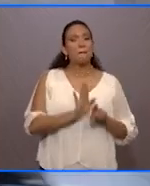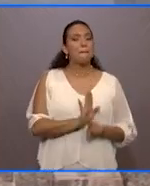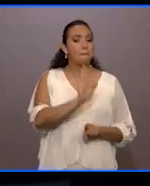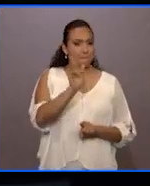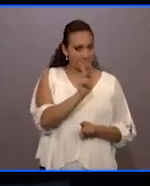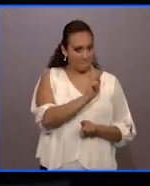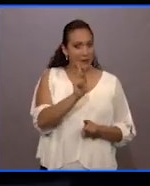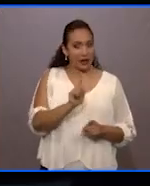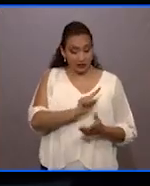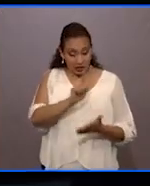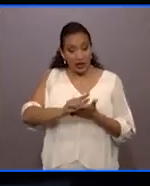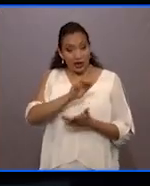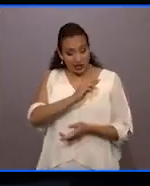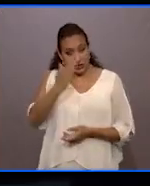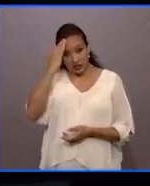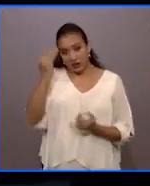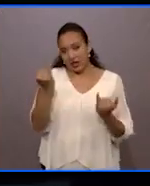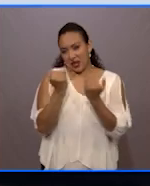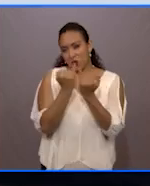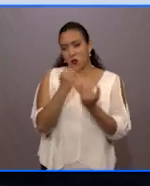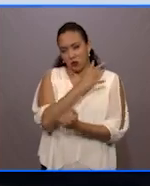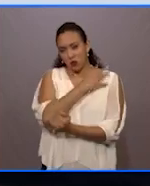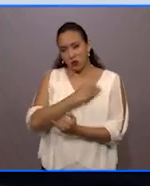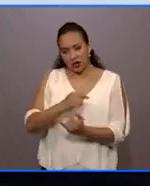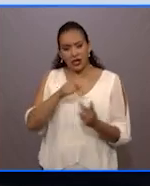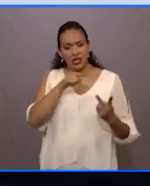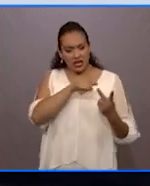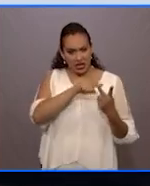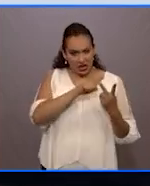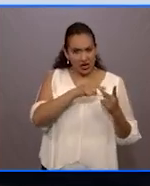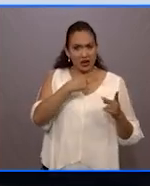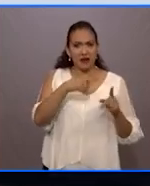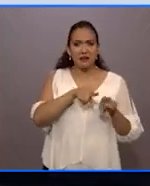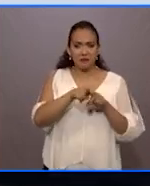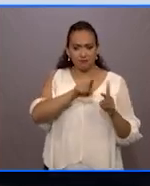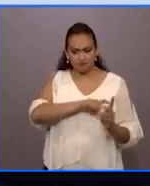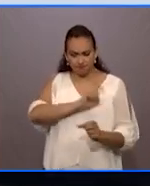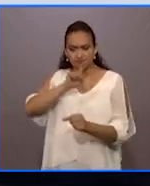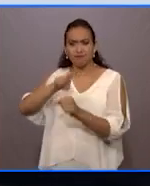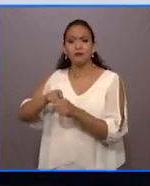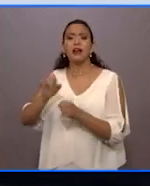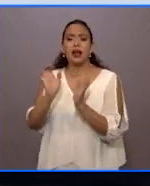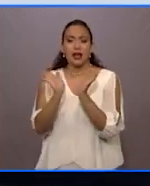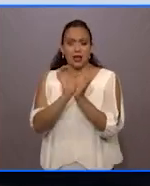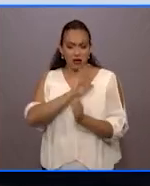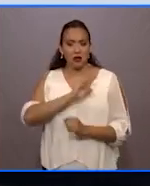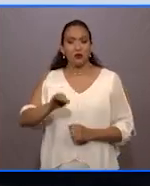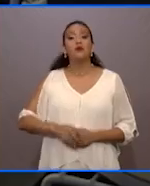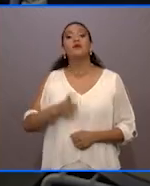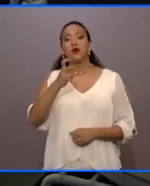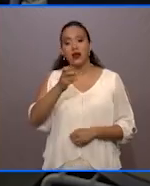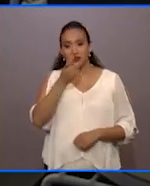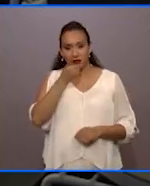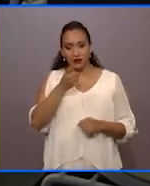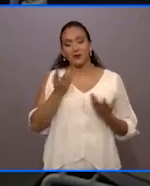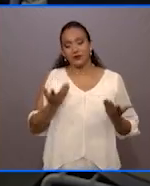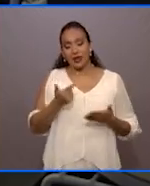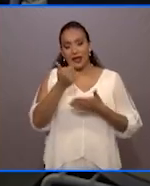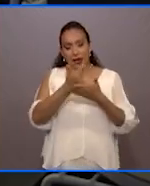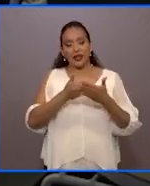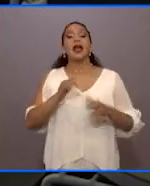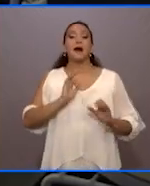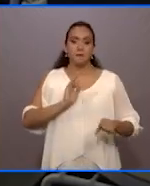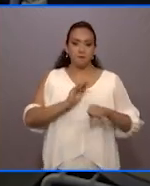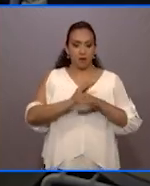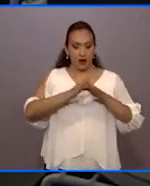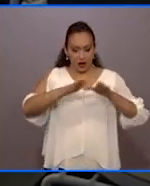con discapacidad para acceder a los beneficios del ISSSTE. De esta manera, subrayó, la protección se amplía y no se limita a